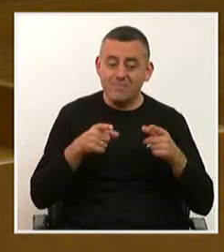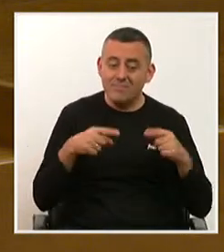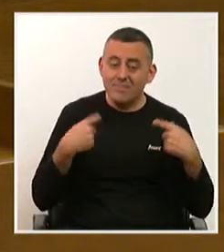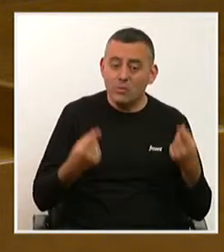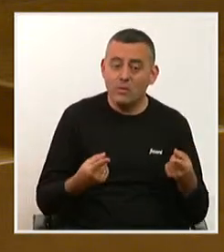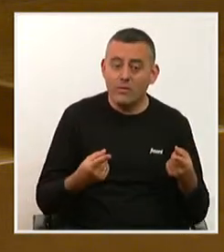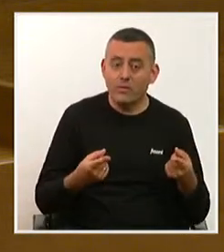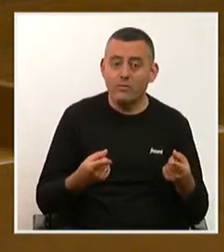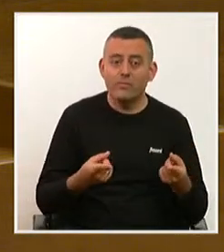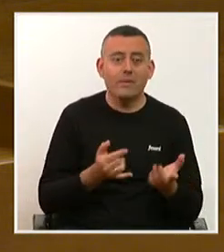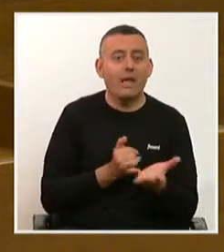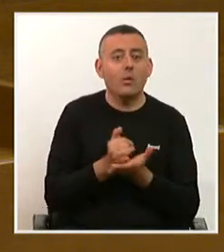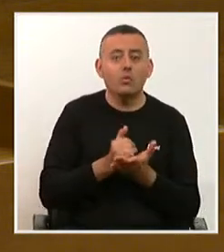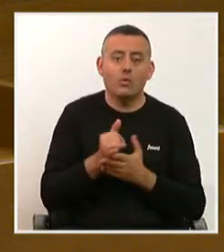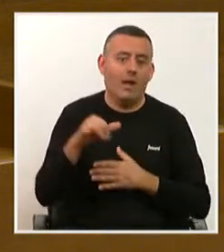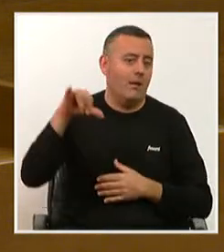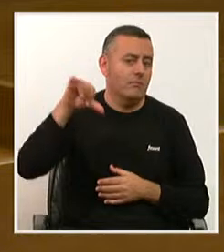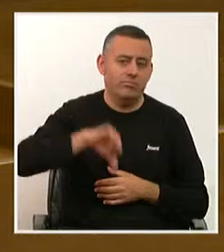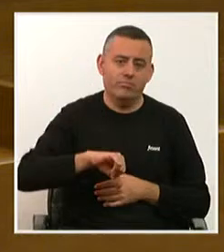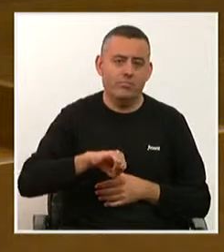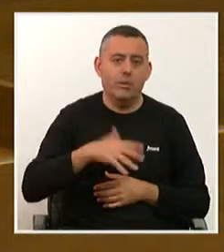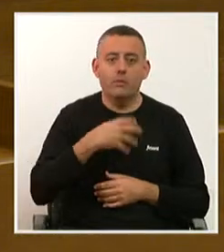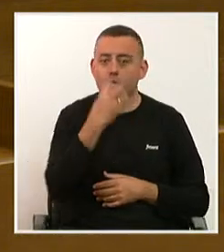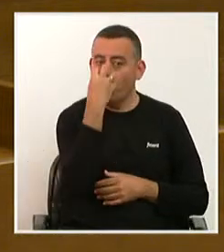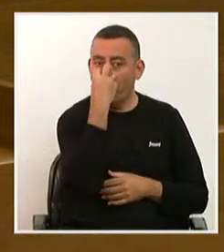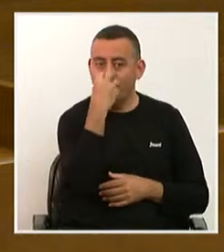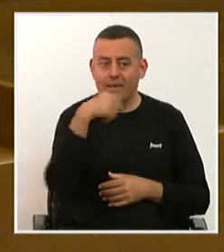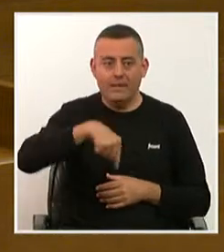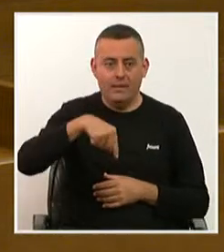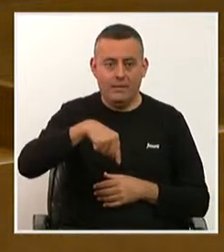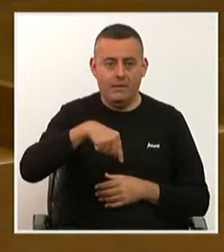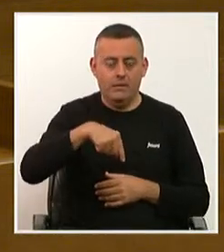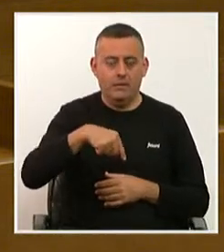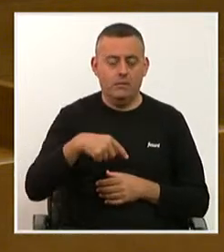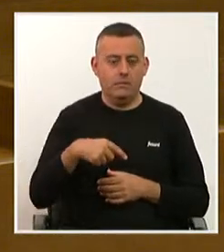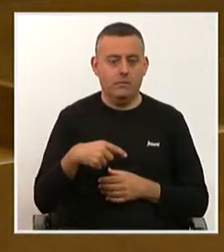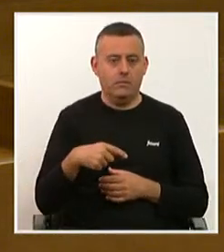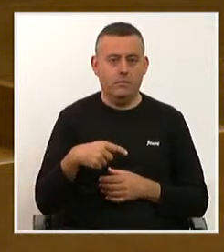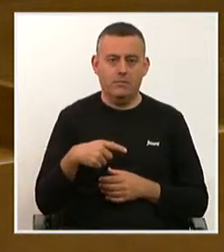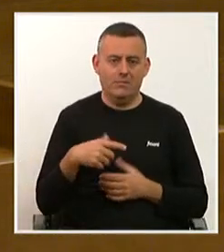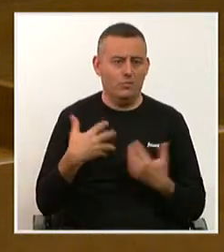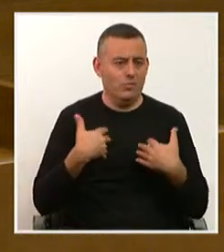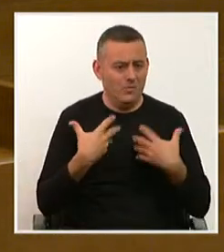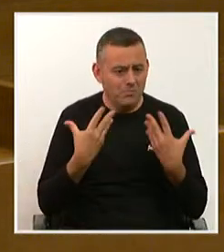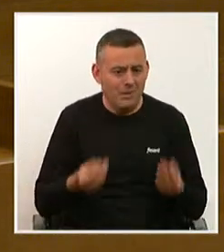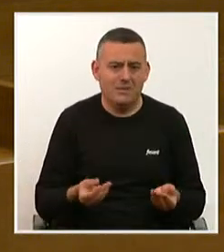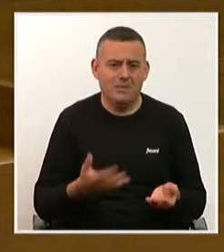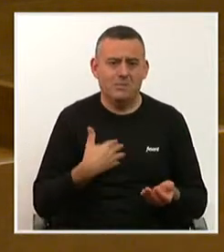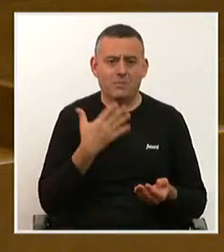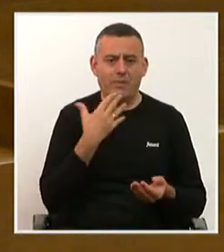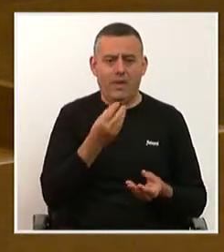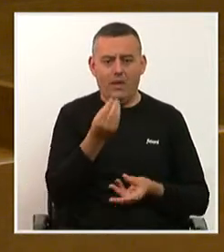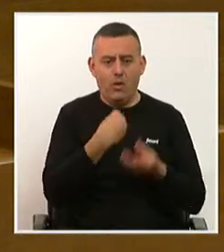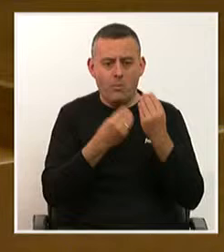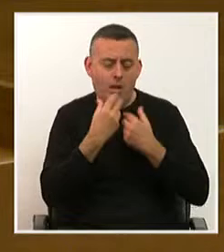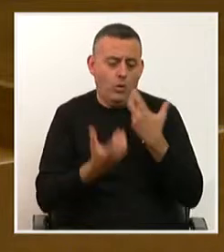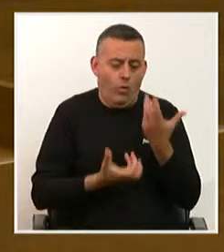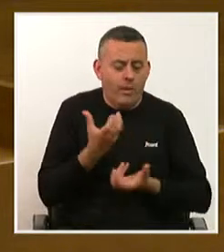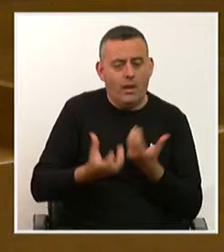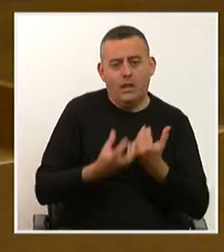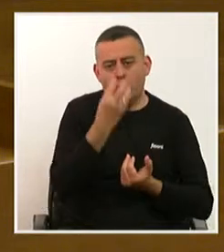todo para el tomate mire el tomate es el producto estrella de nuestra gastronomía y sobre todo de nuestra dieta mediterránea un